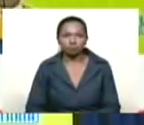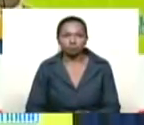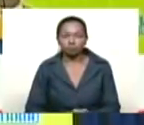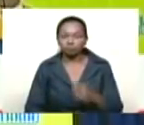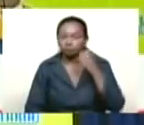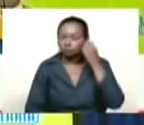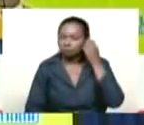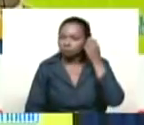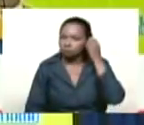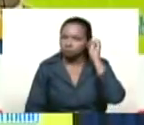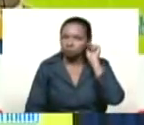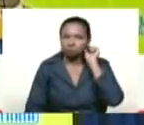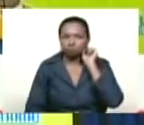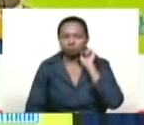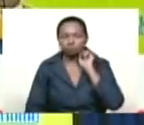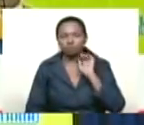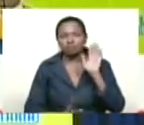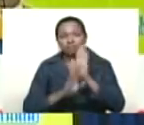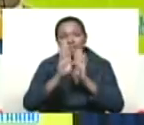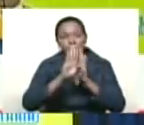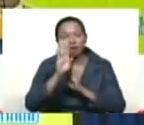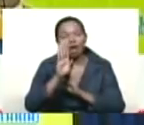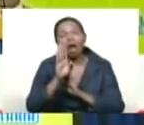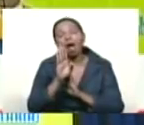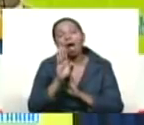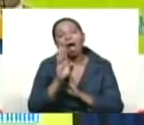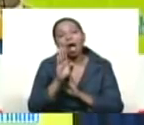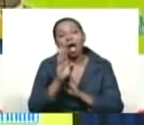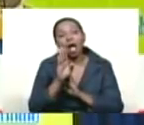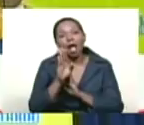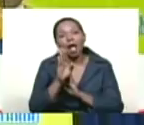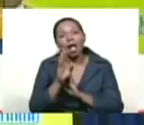desarrollando la misión barrio adentro 100%,